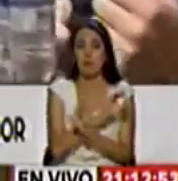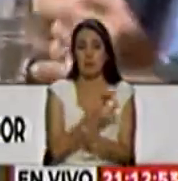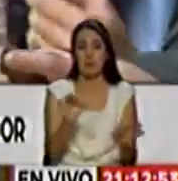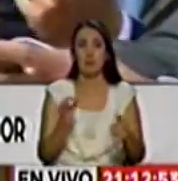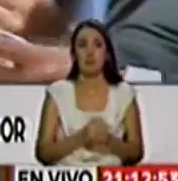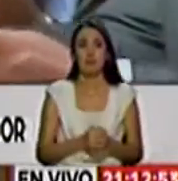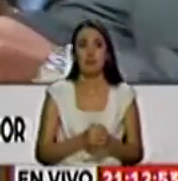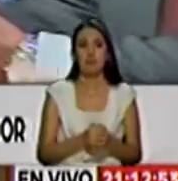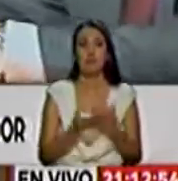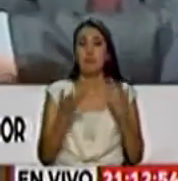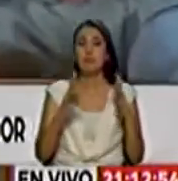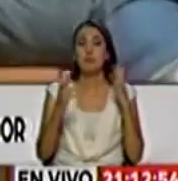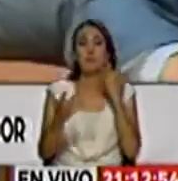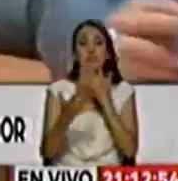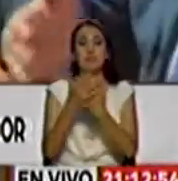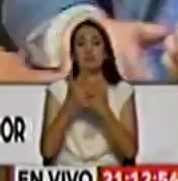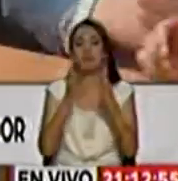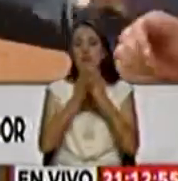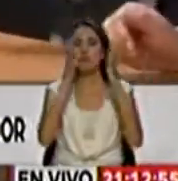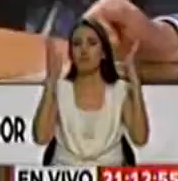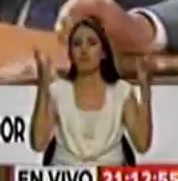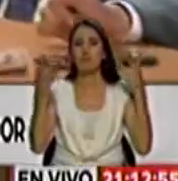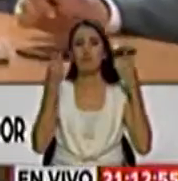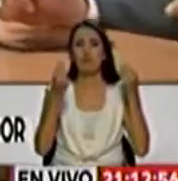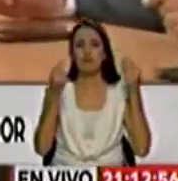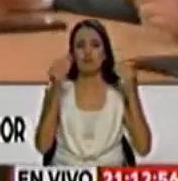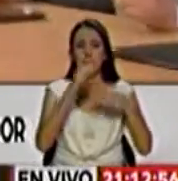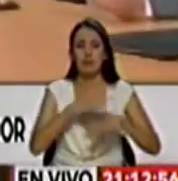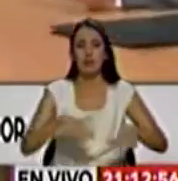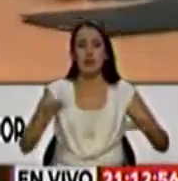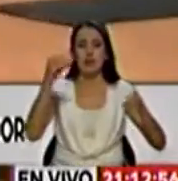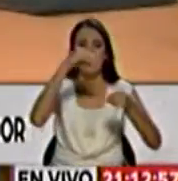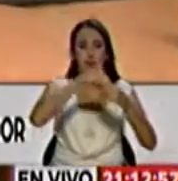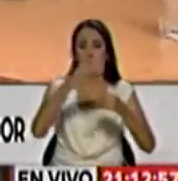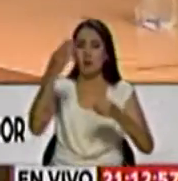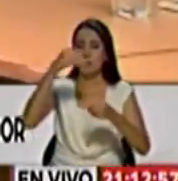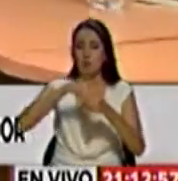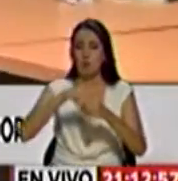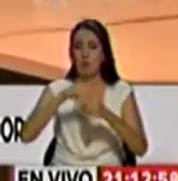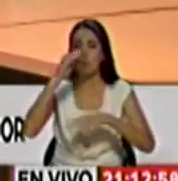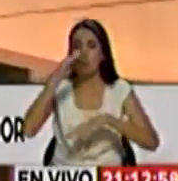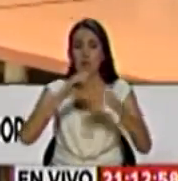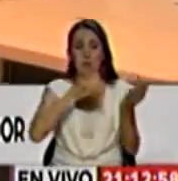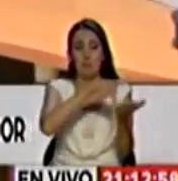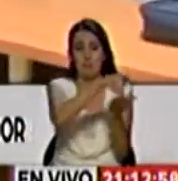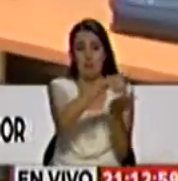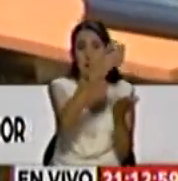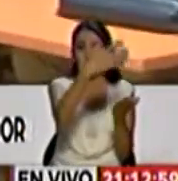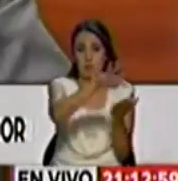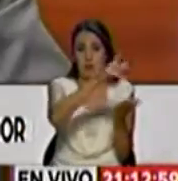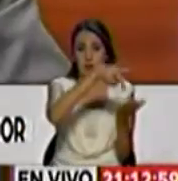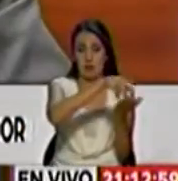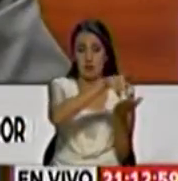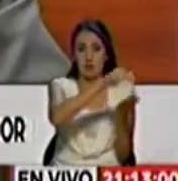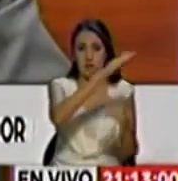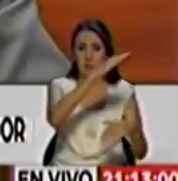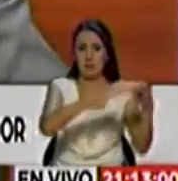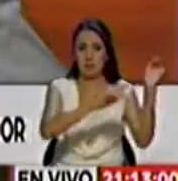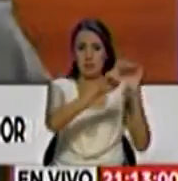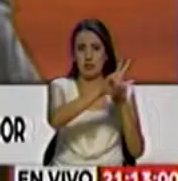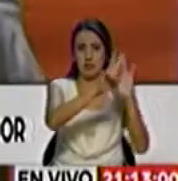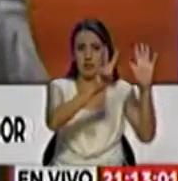además incluyó un aumento en los montos por concepto de la restitución al Estado, pues además del pago del triple del perjuicio, que es más de